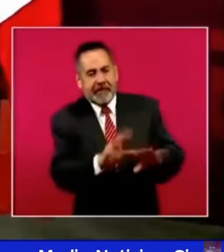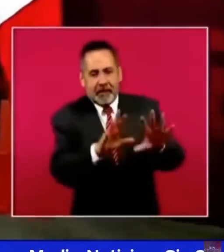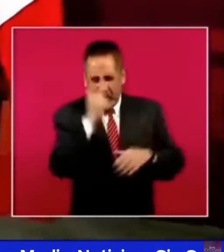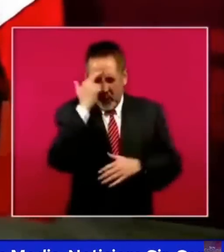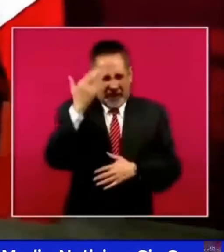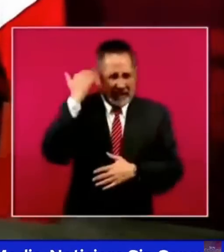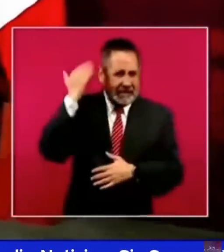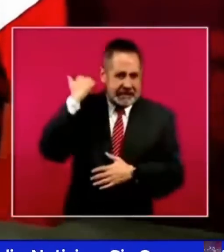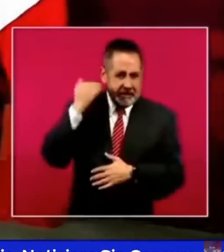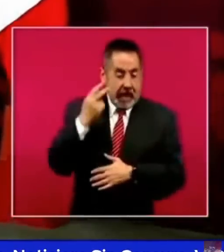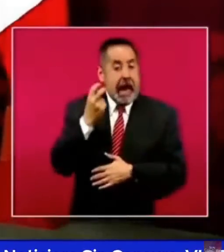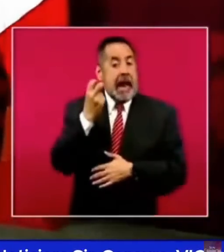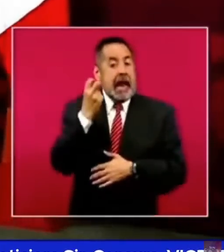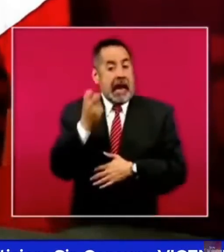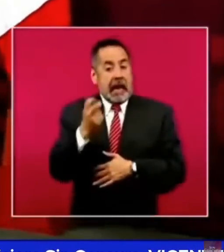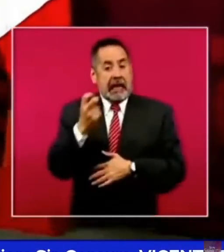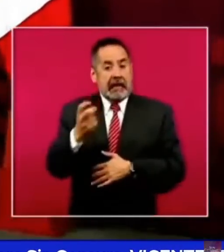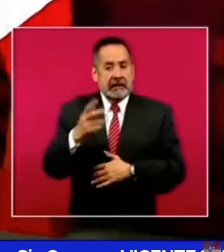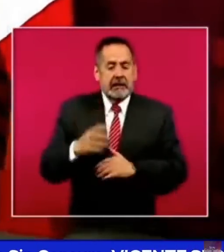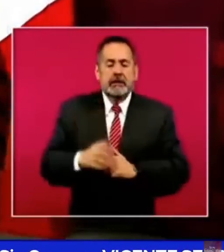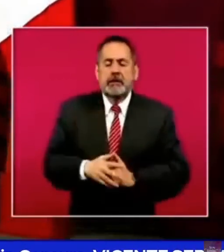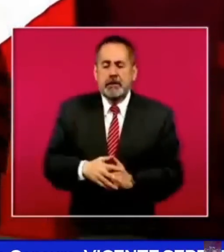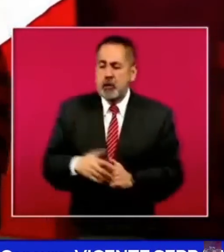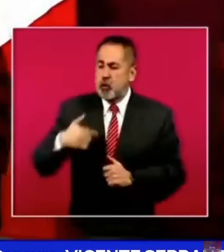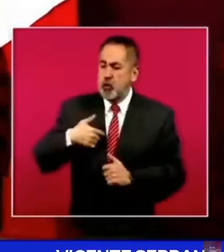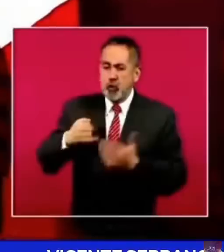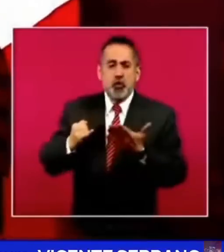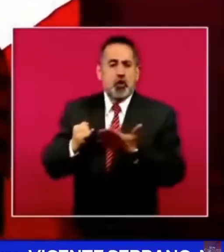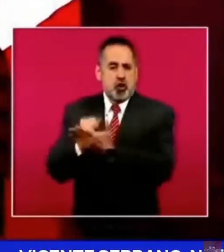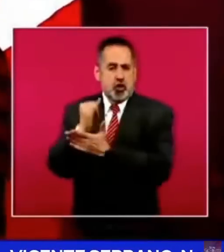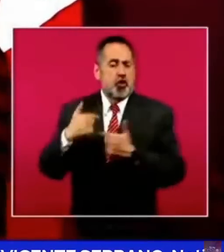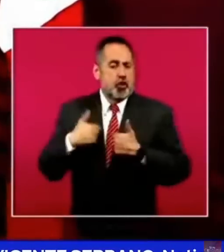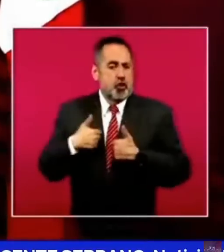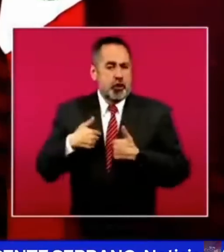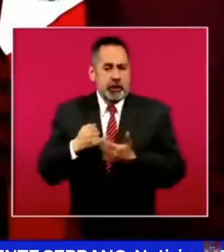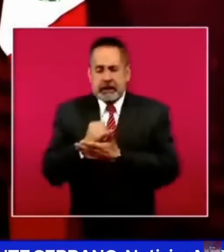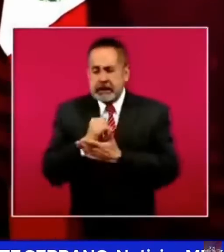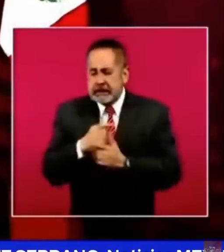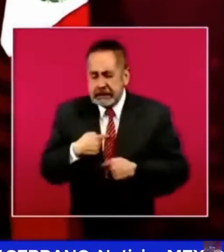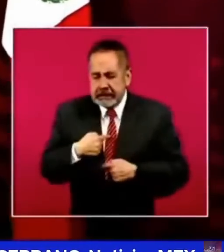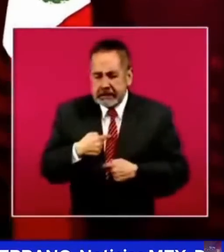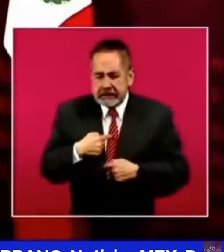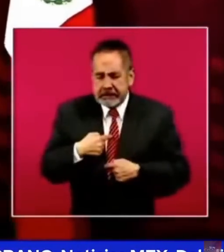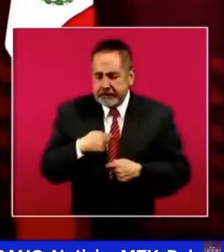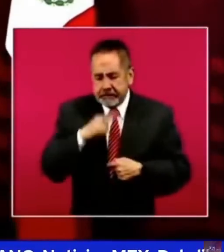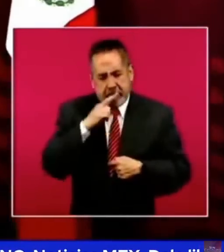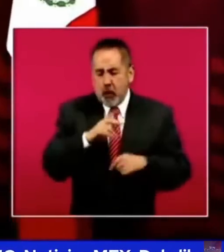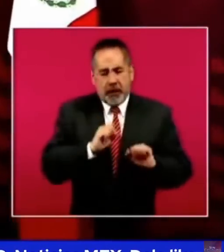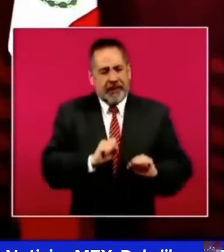En esa ocasión yo tomé la decisión de dejarlo en libertad